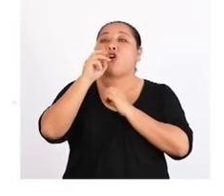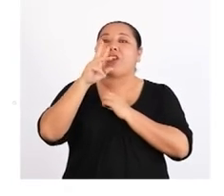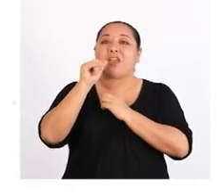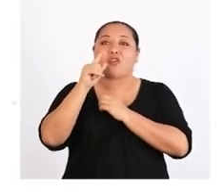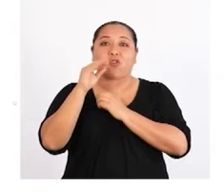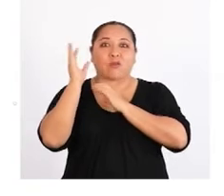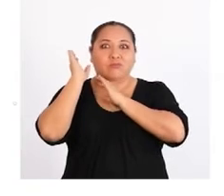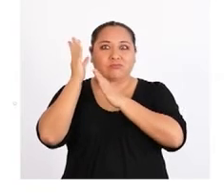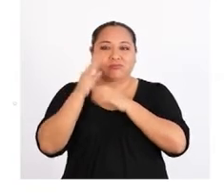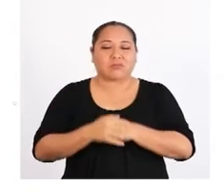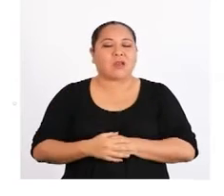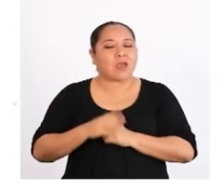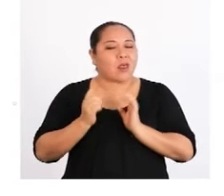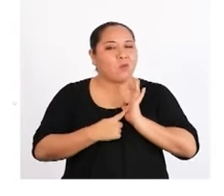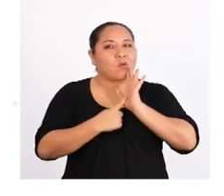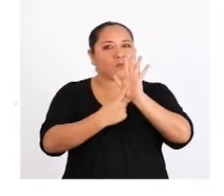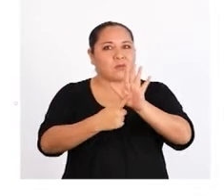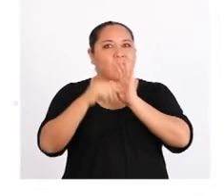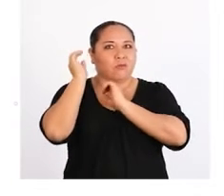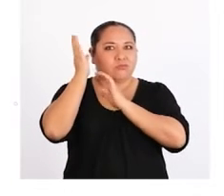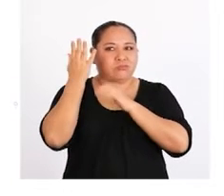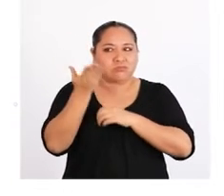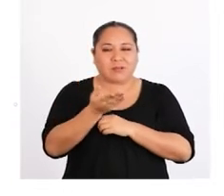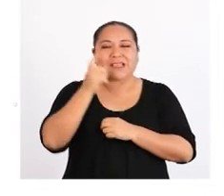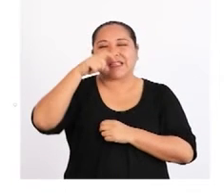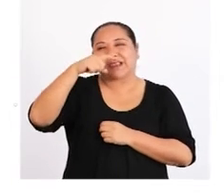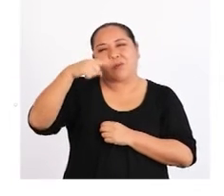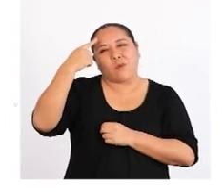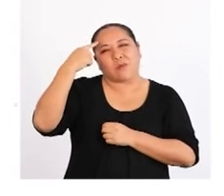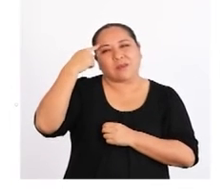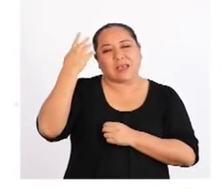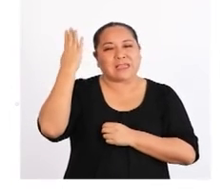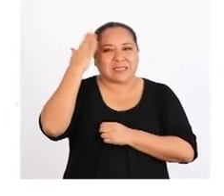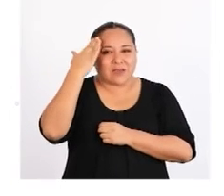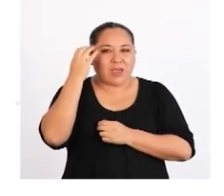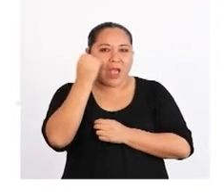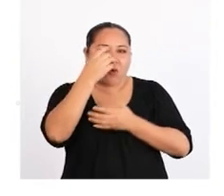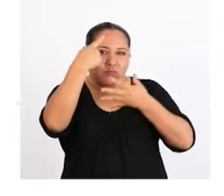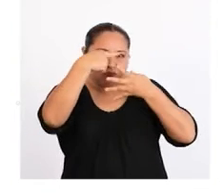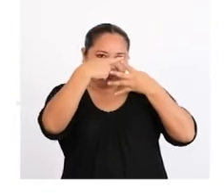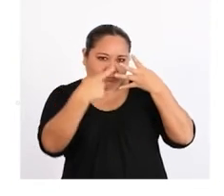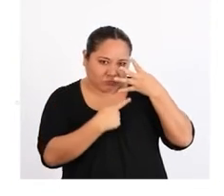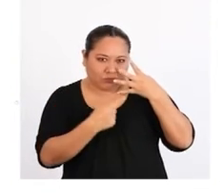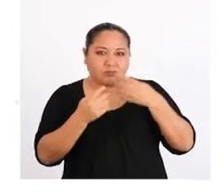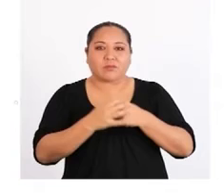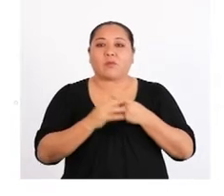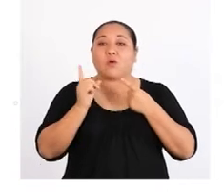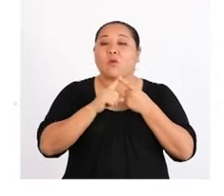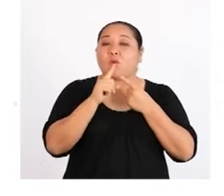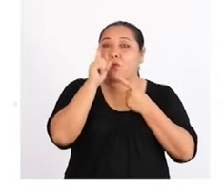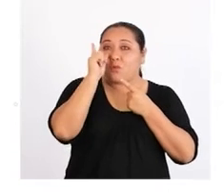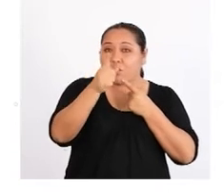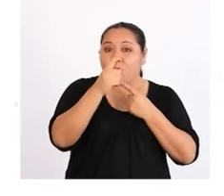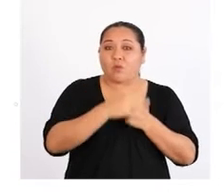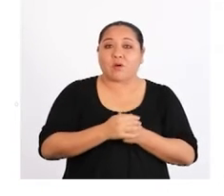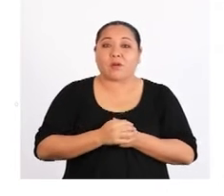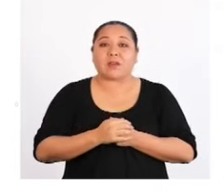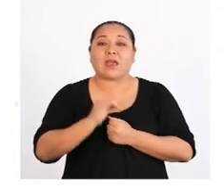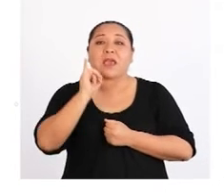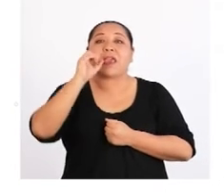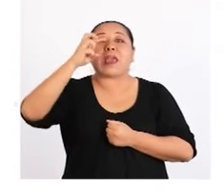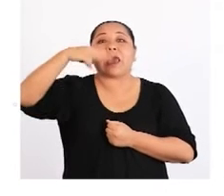para poder expresar nuestro discurso, debemos tener en cuenta algunos factores. Uno de ellos es